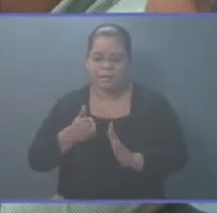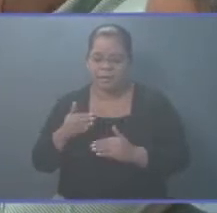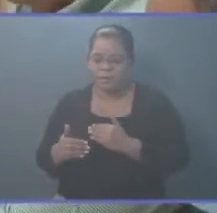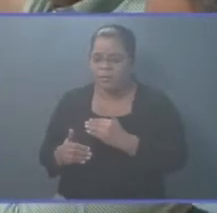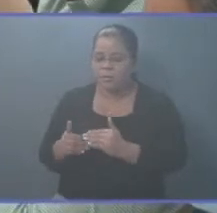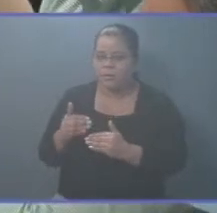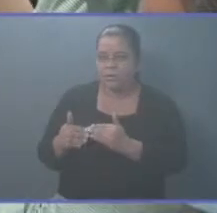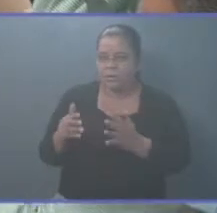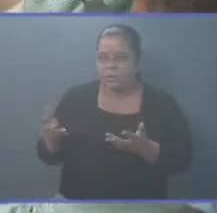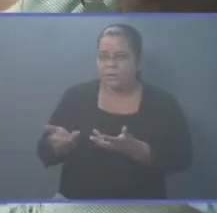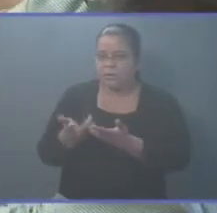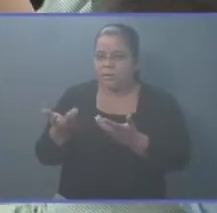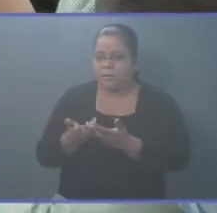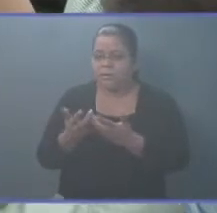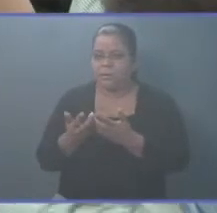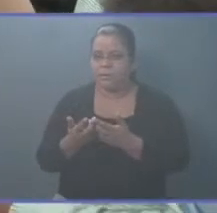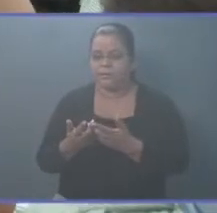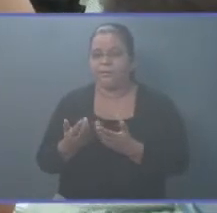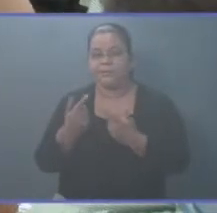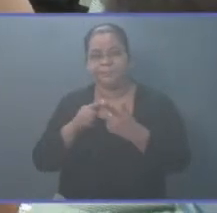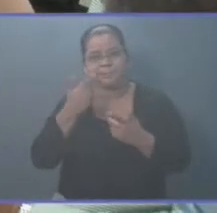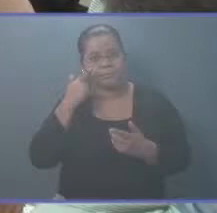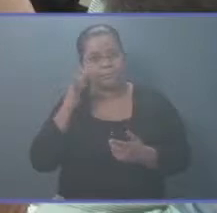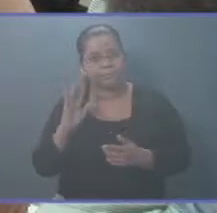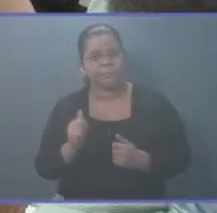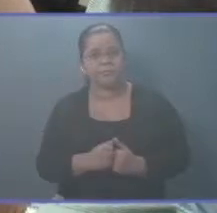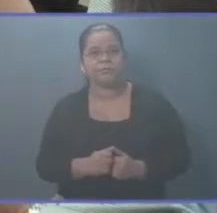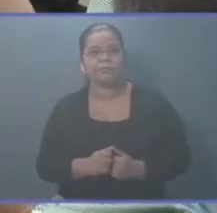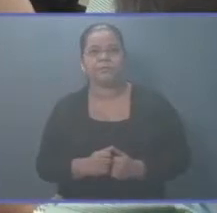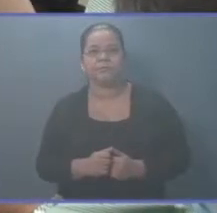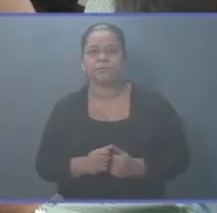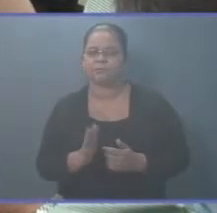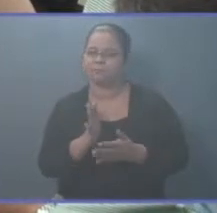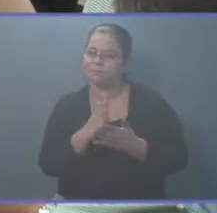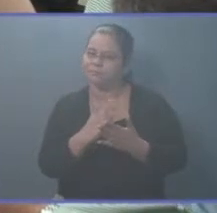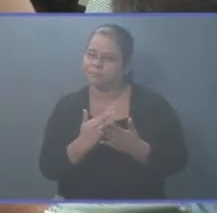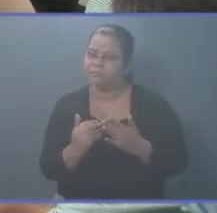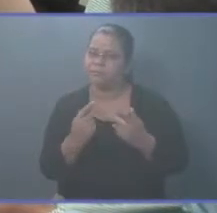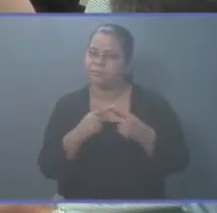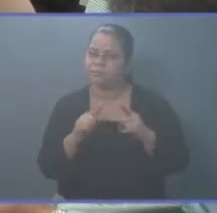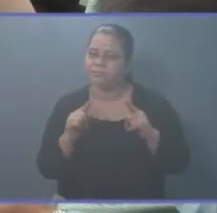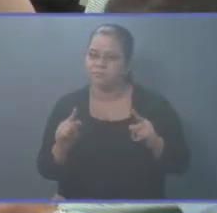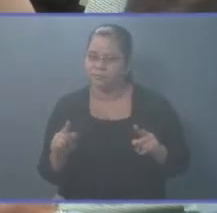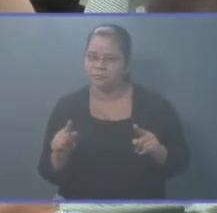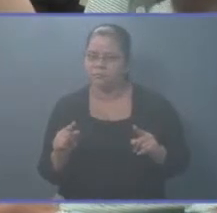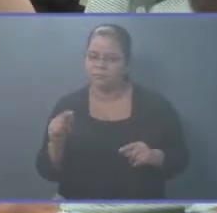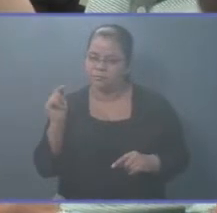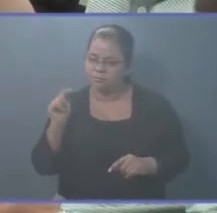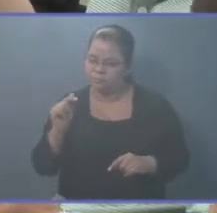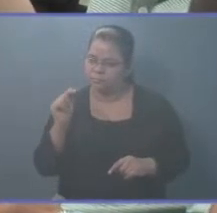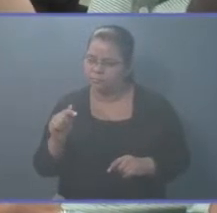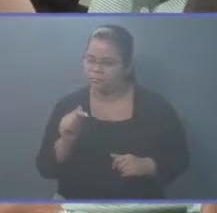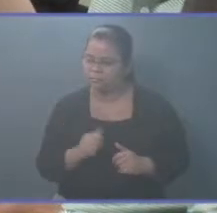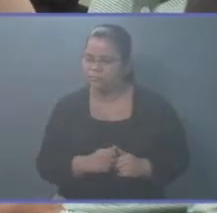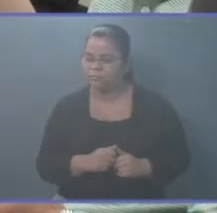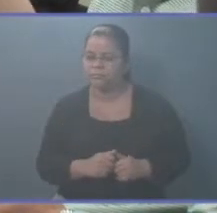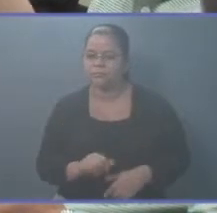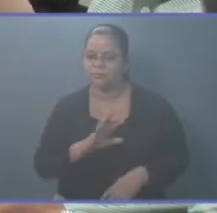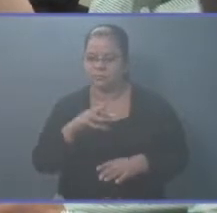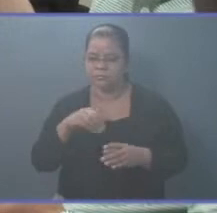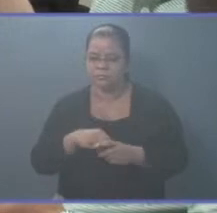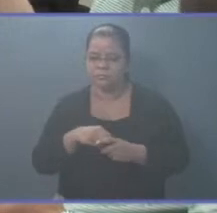una catástrofe, hace un reporte, hace un parte, y ese es parte de